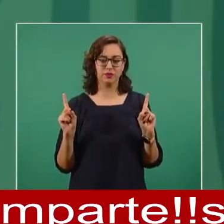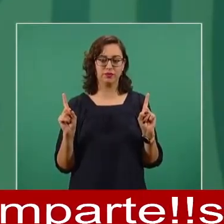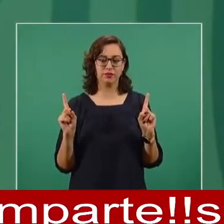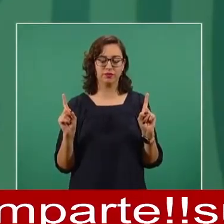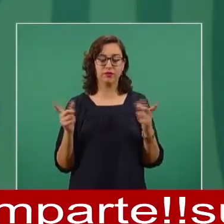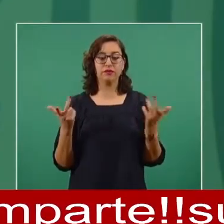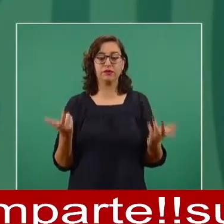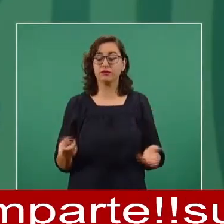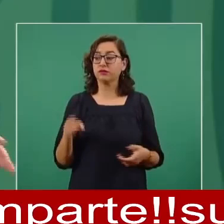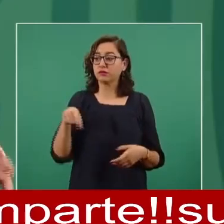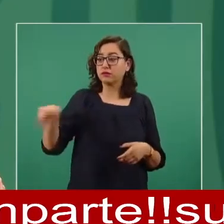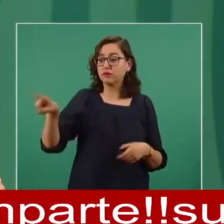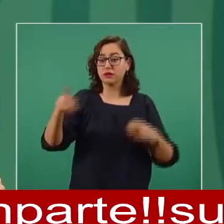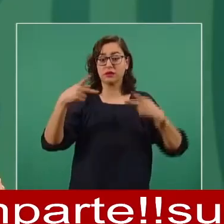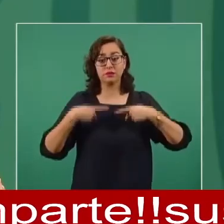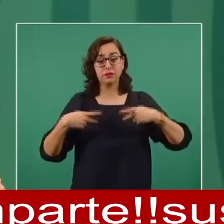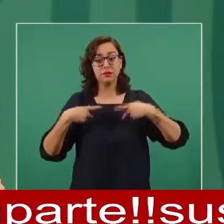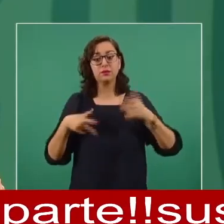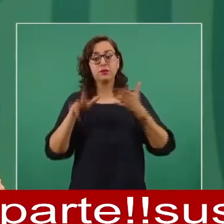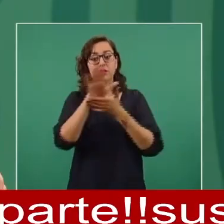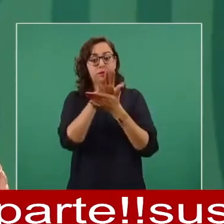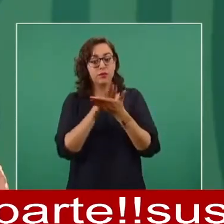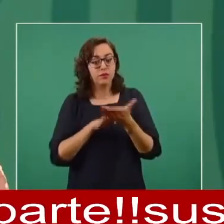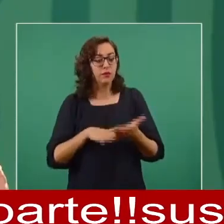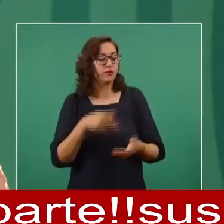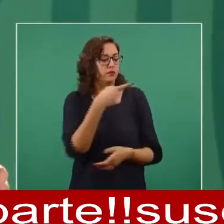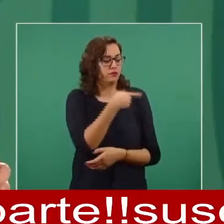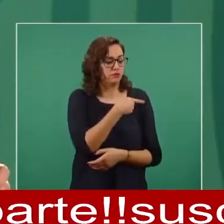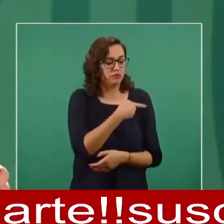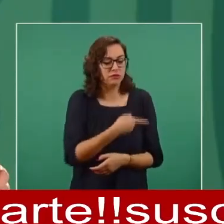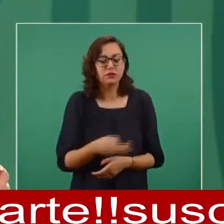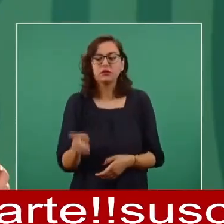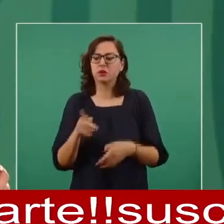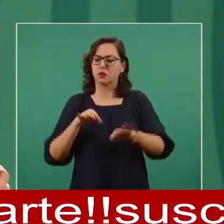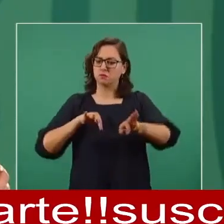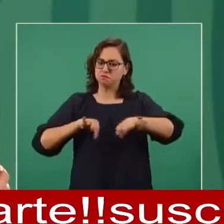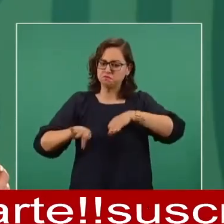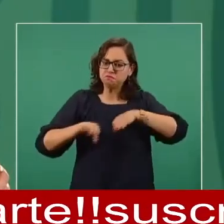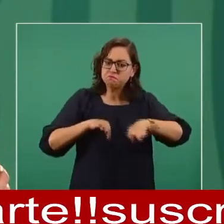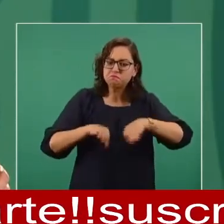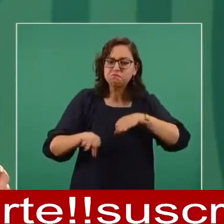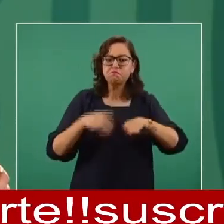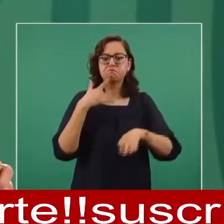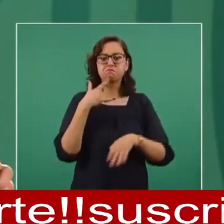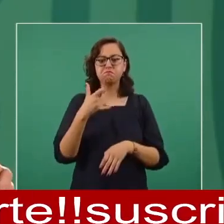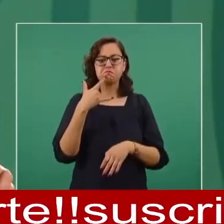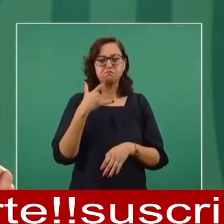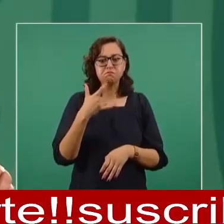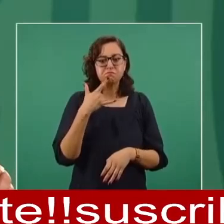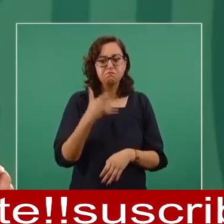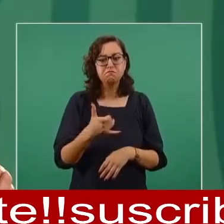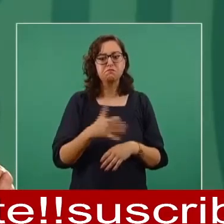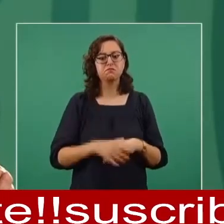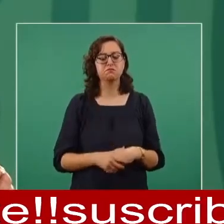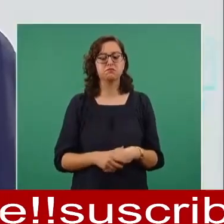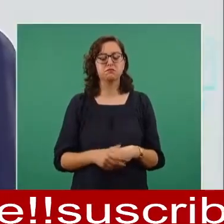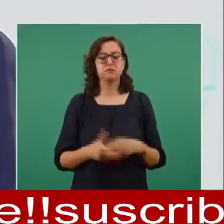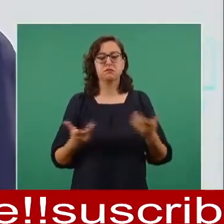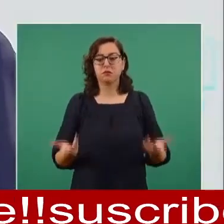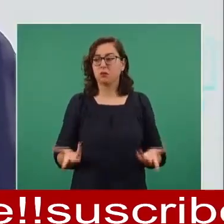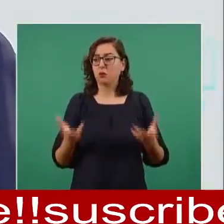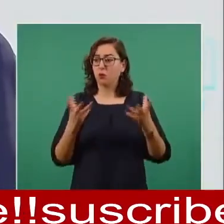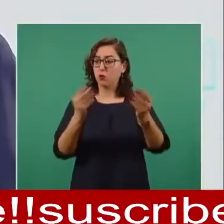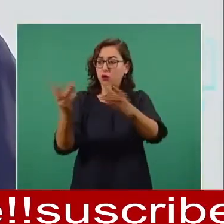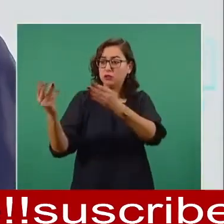la gente humilde, a la gente pobre, a los trabajadores, a integrantes de las clases medias,